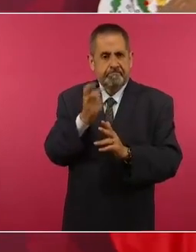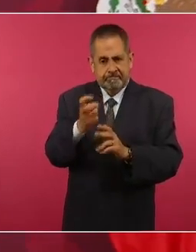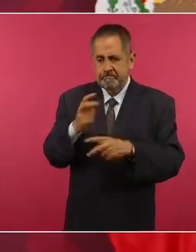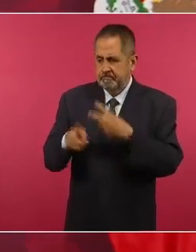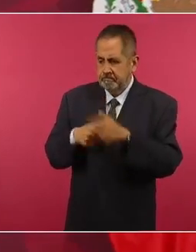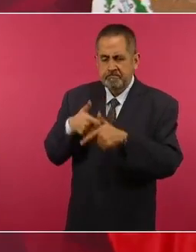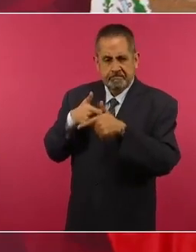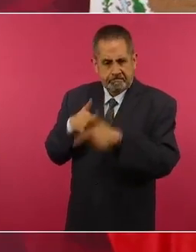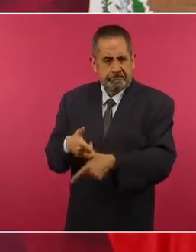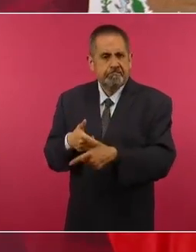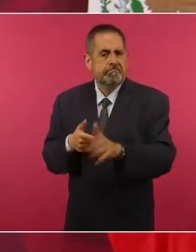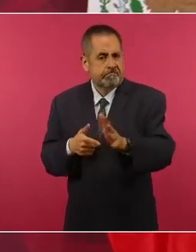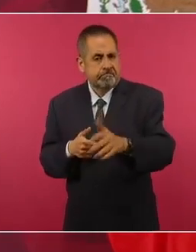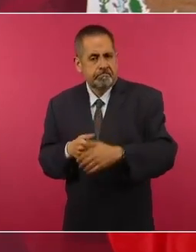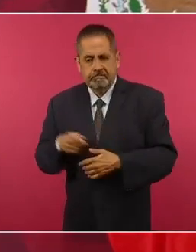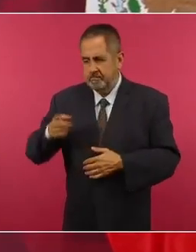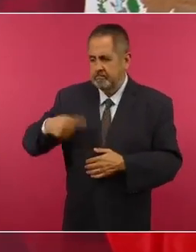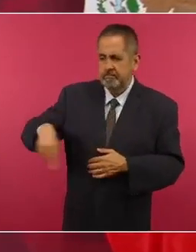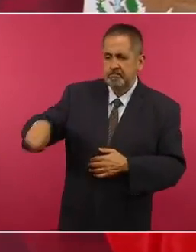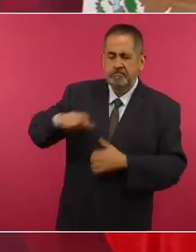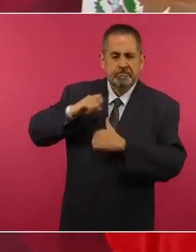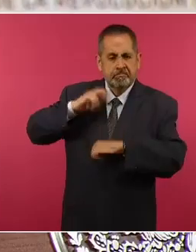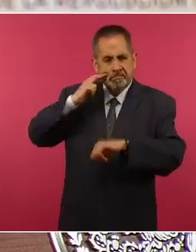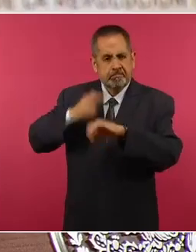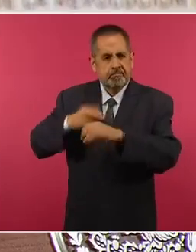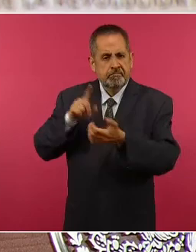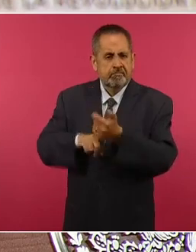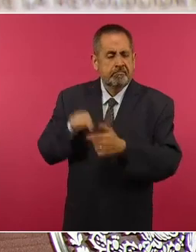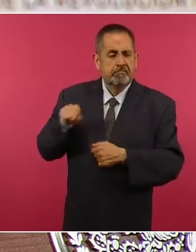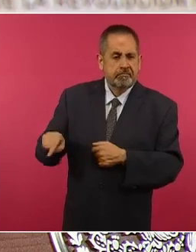el equipo encargado